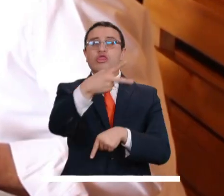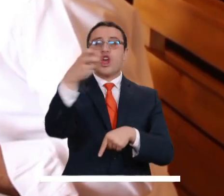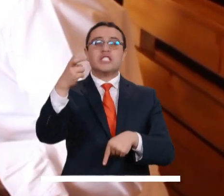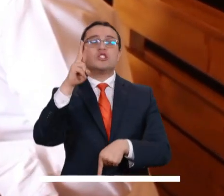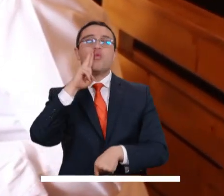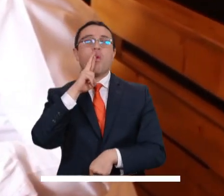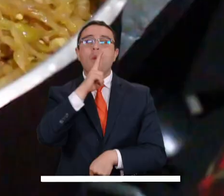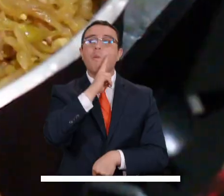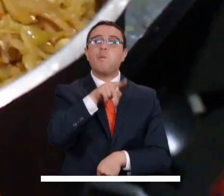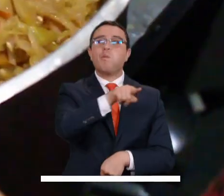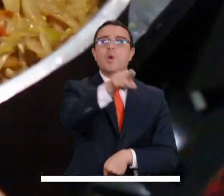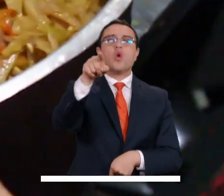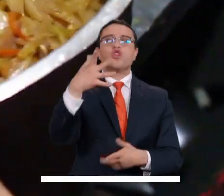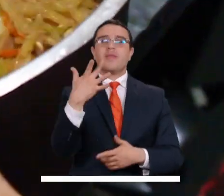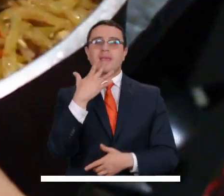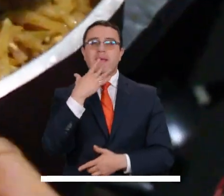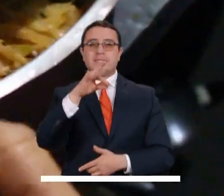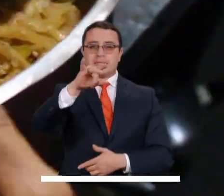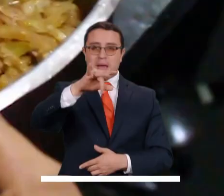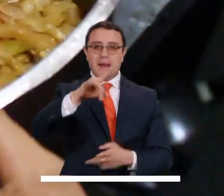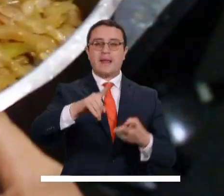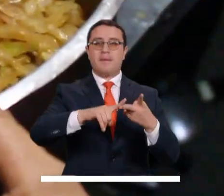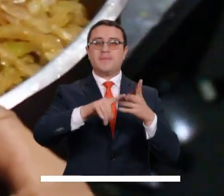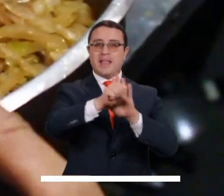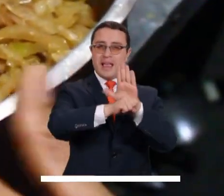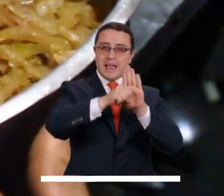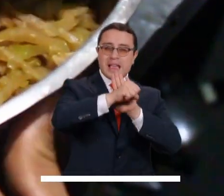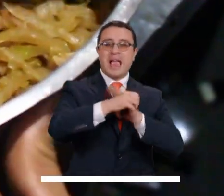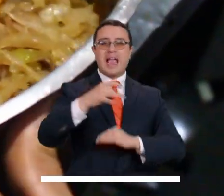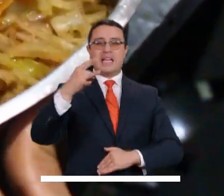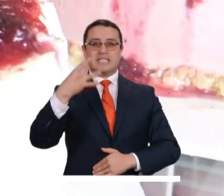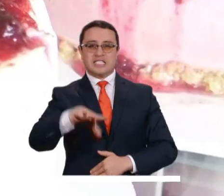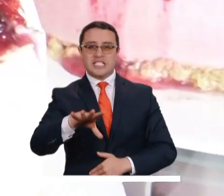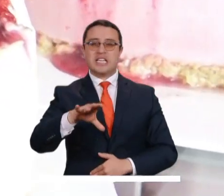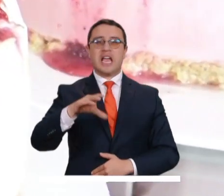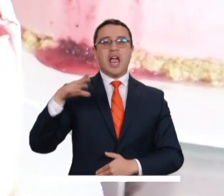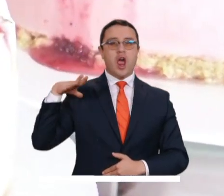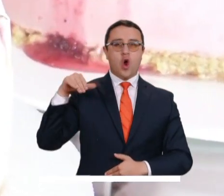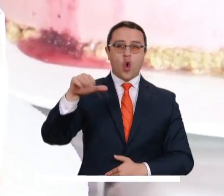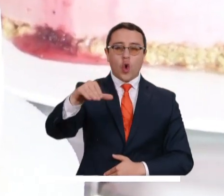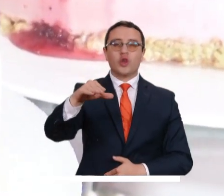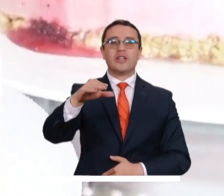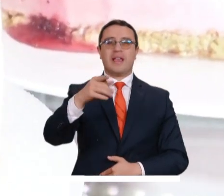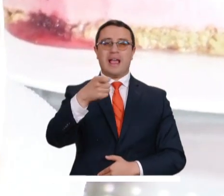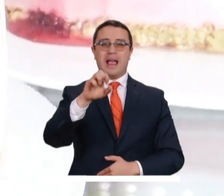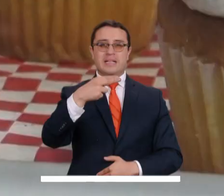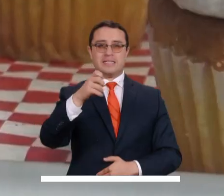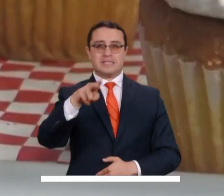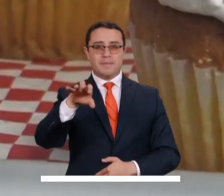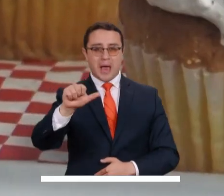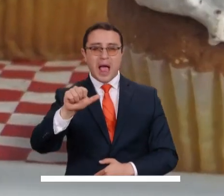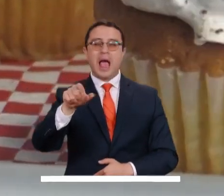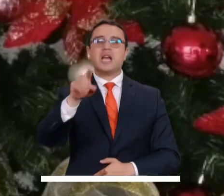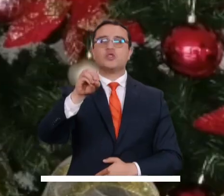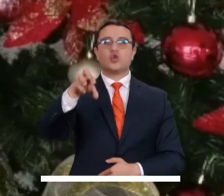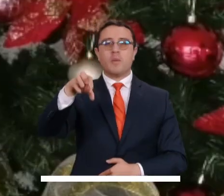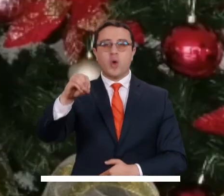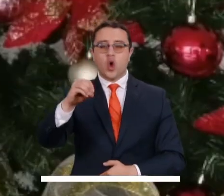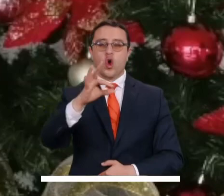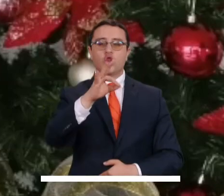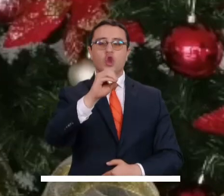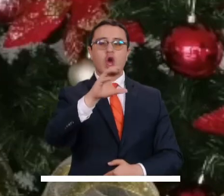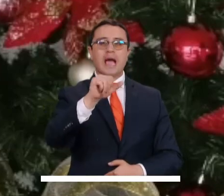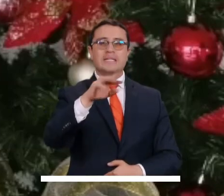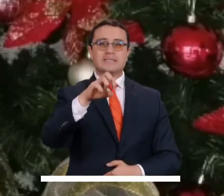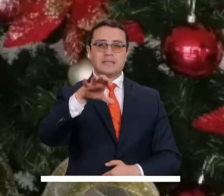restaurantes en los municipios de Zipaquirá, Cajicá, Chía, Cota, Gachancipá, Tocancipá, Sopó, y tendremos un